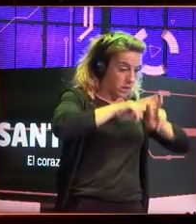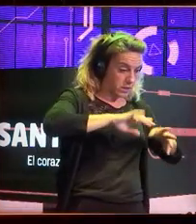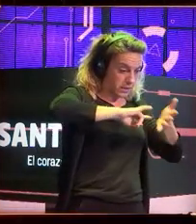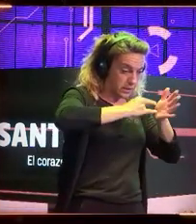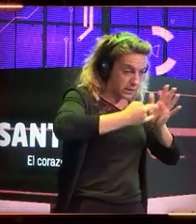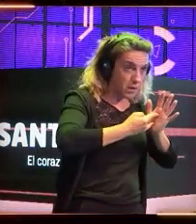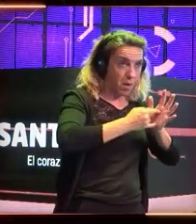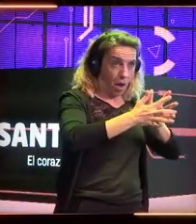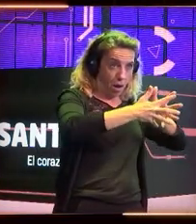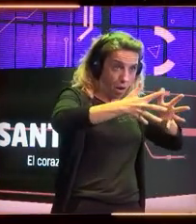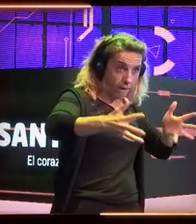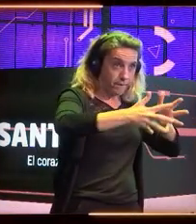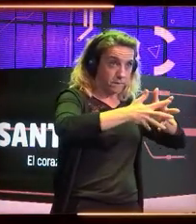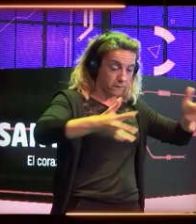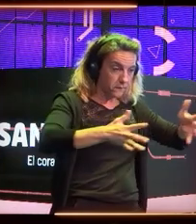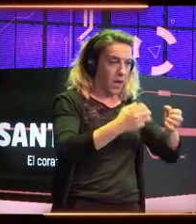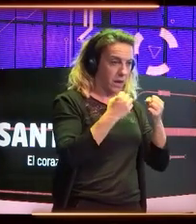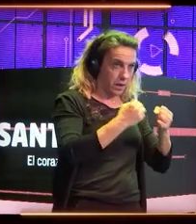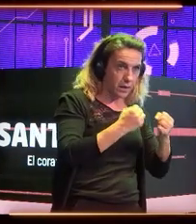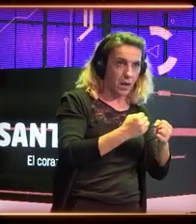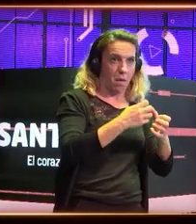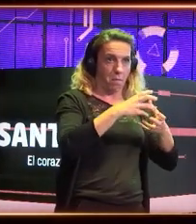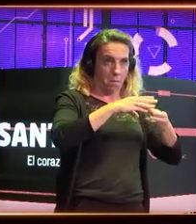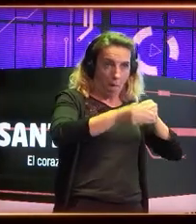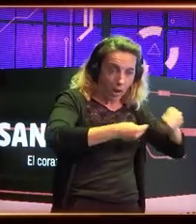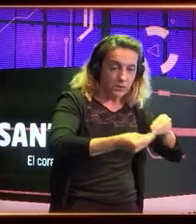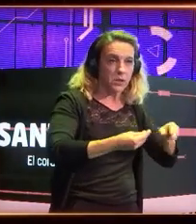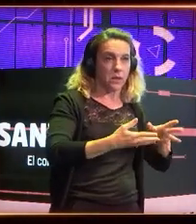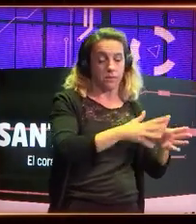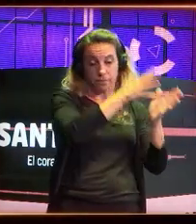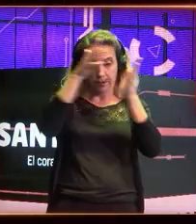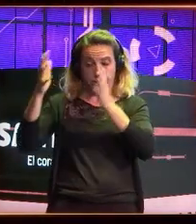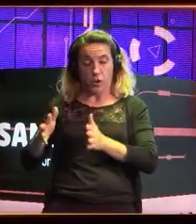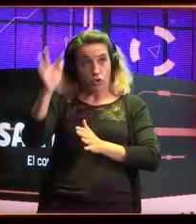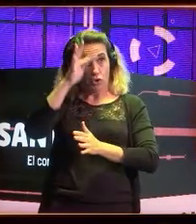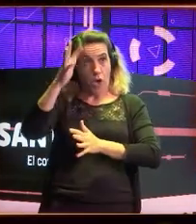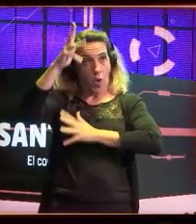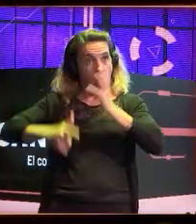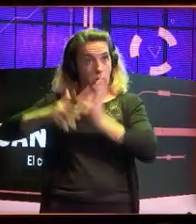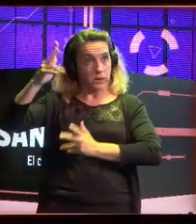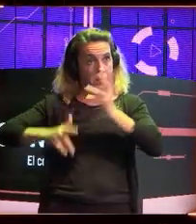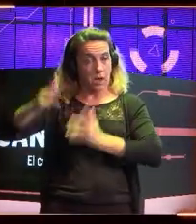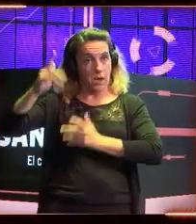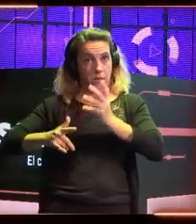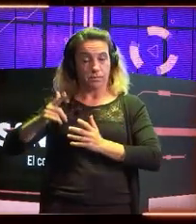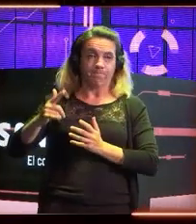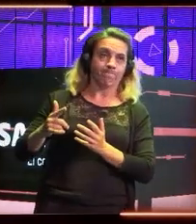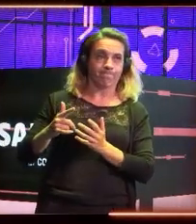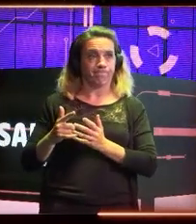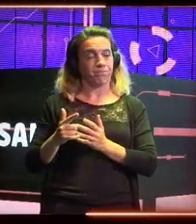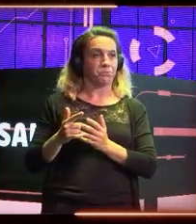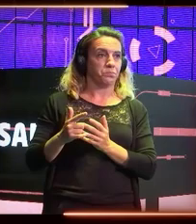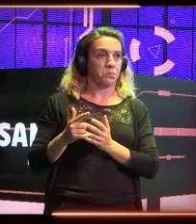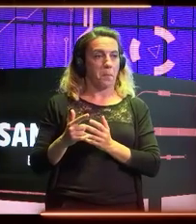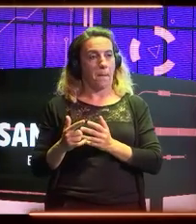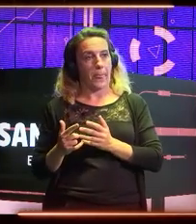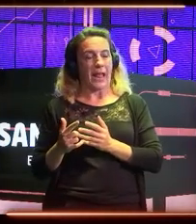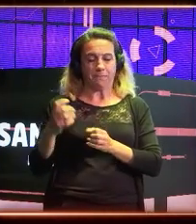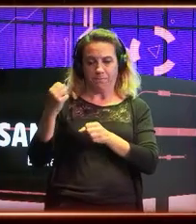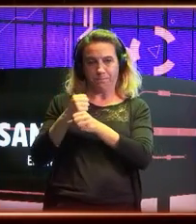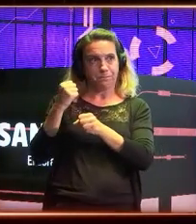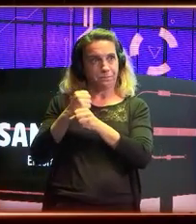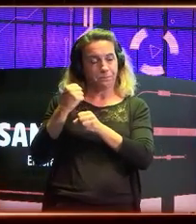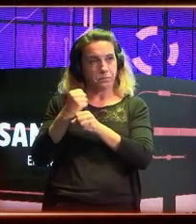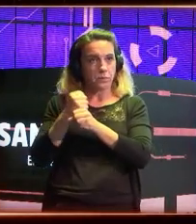masivos con mucha energía con mucha masa y por otro lado tenemos la teoría cuántica que de alguna forma eh trabaja